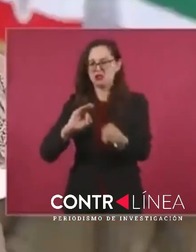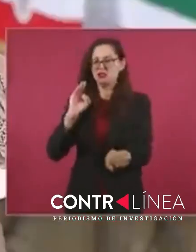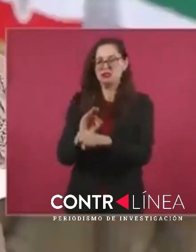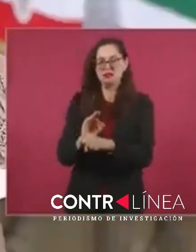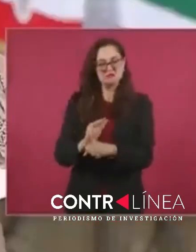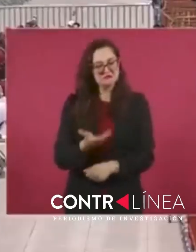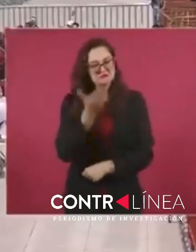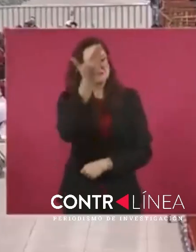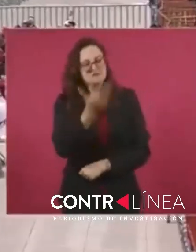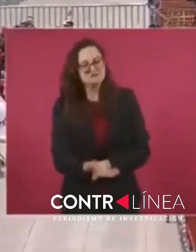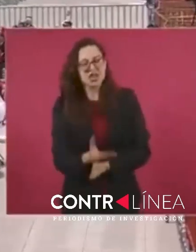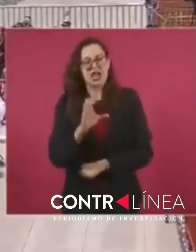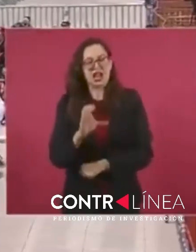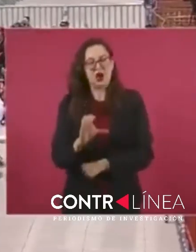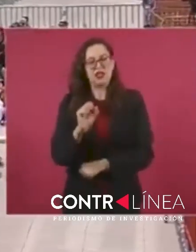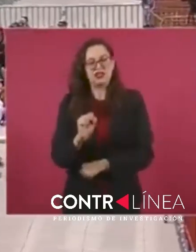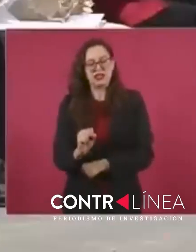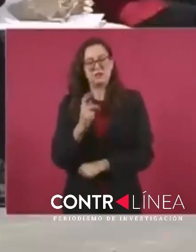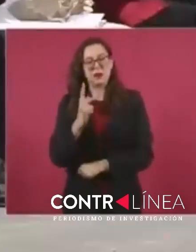Pardo.